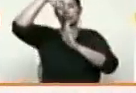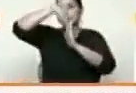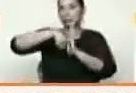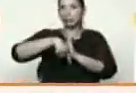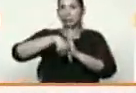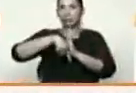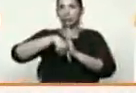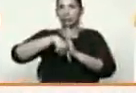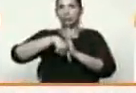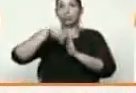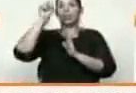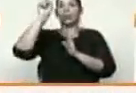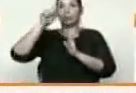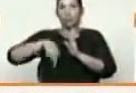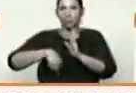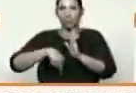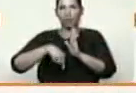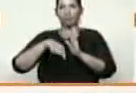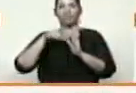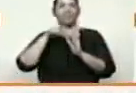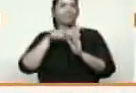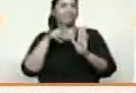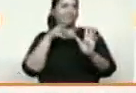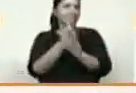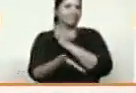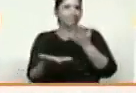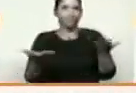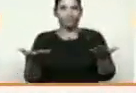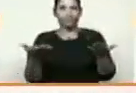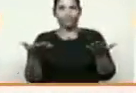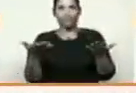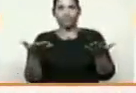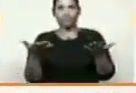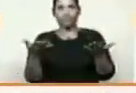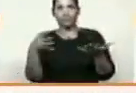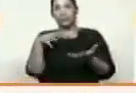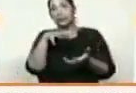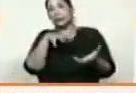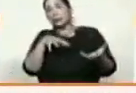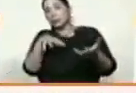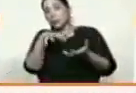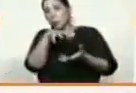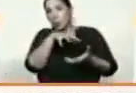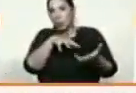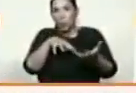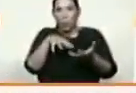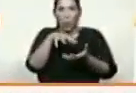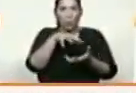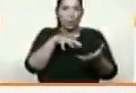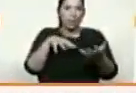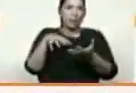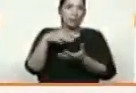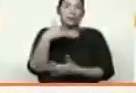son también el producto de una situación al borde de la guerra civil.